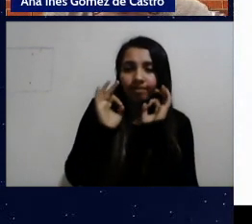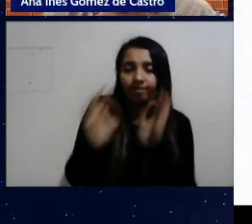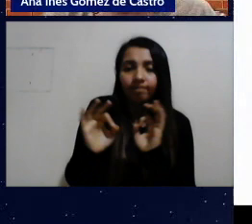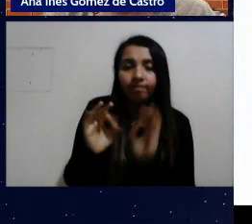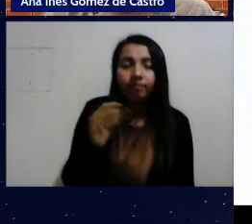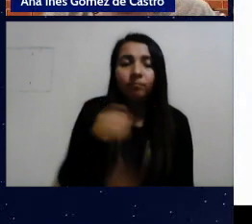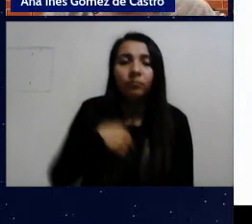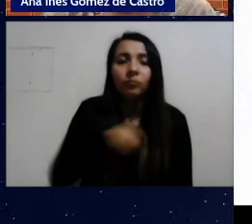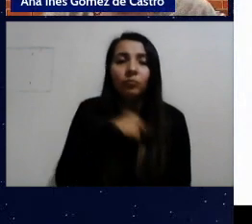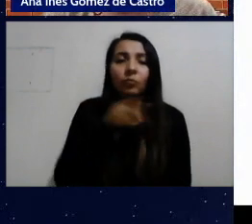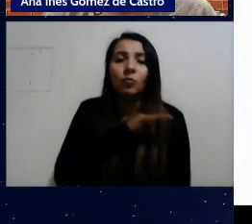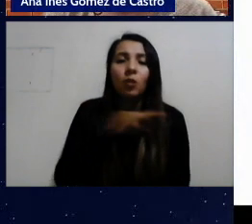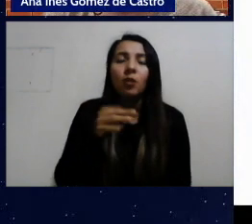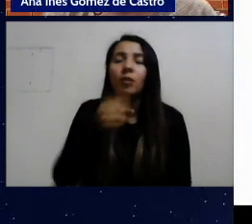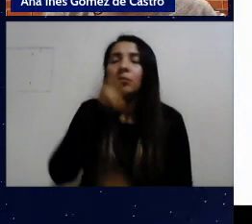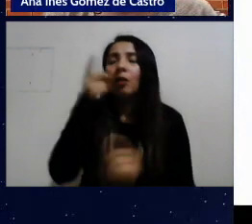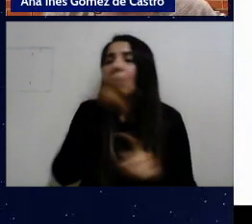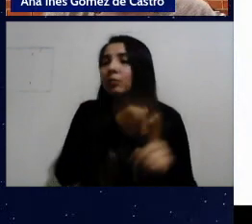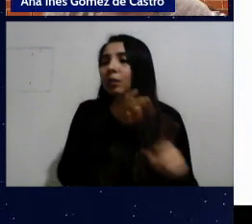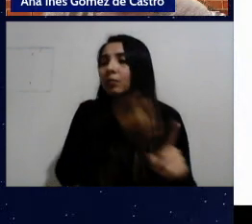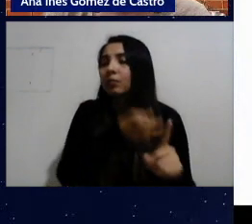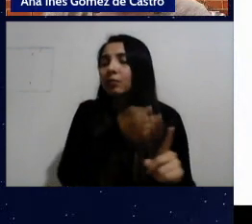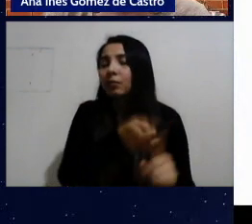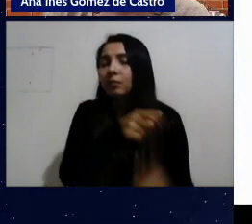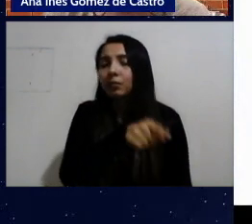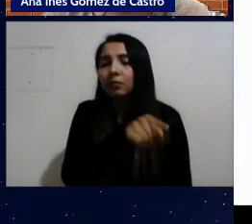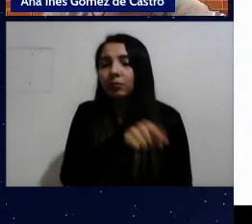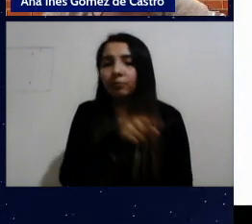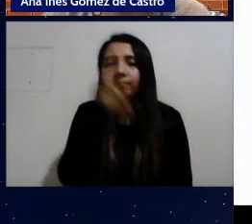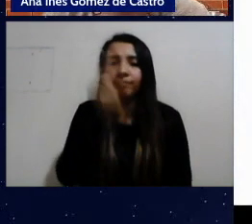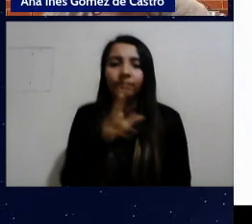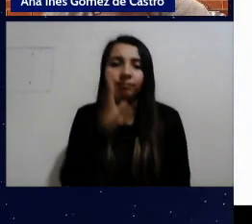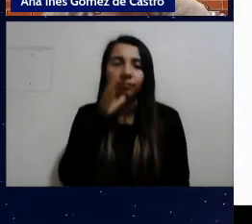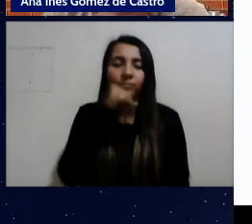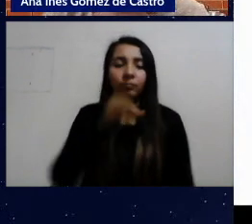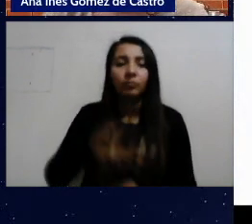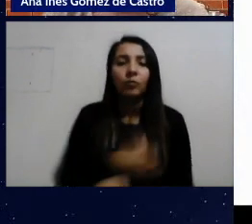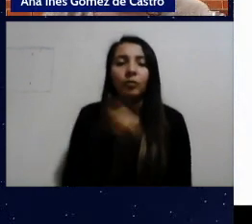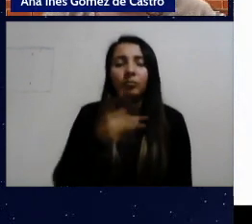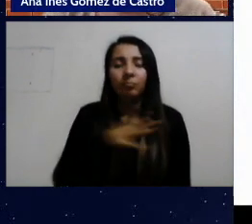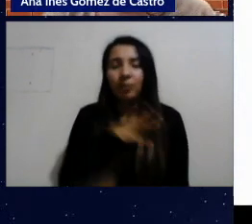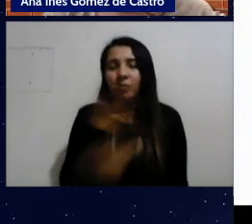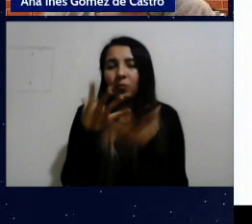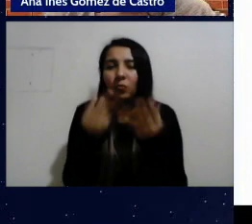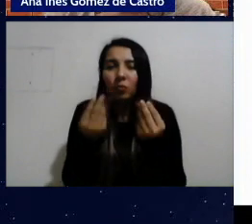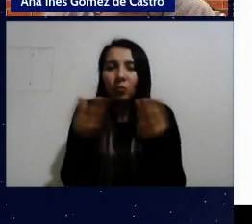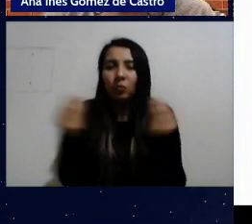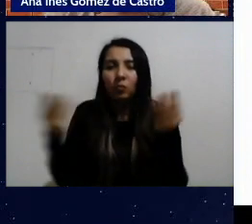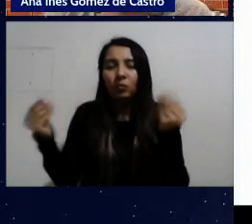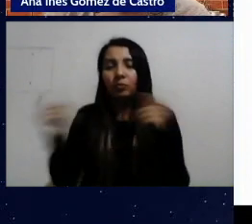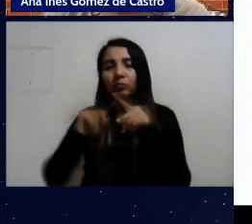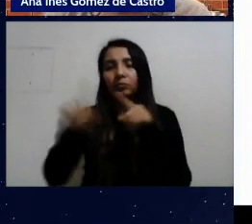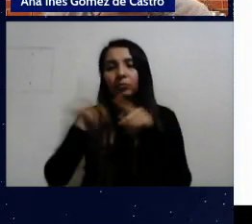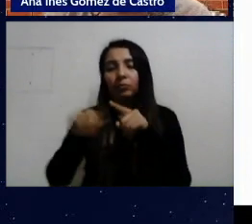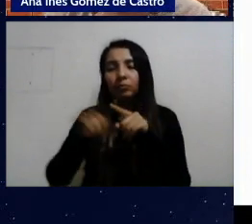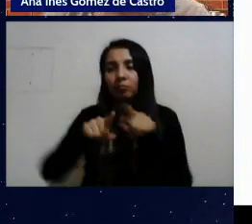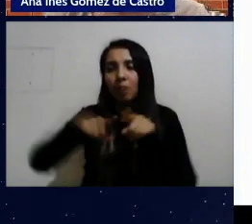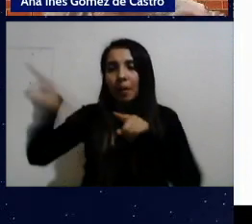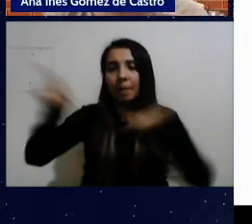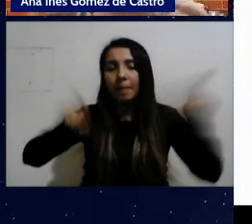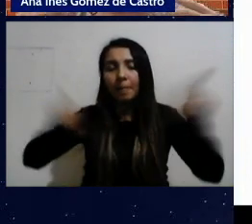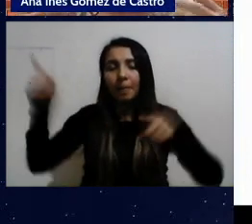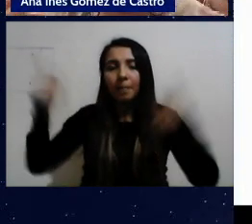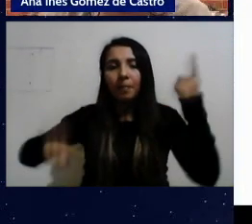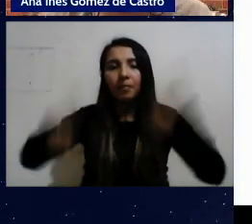es un resultado que podamos andar repitiendo de manera continua. ¿Por qué? Porque los costes son enormes